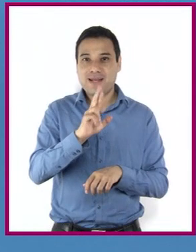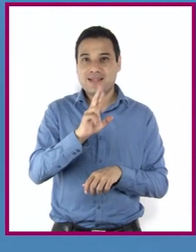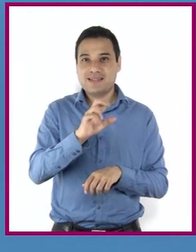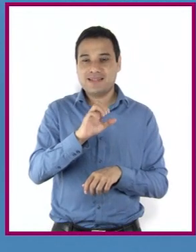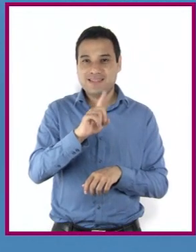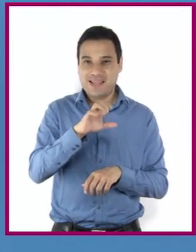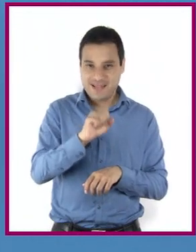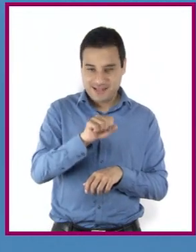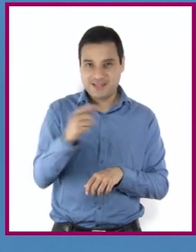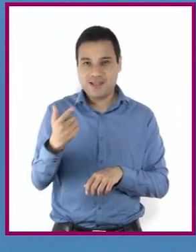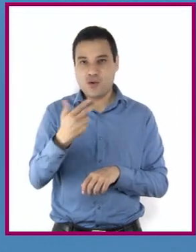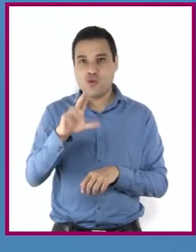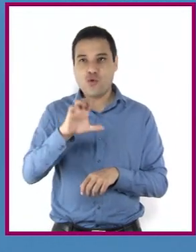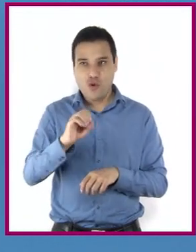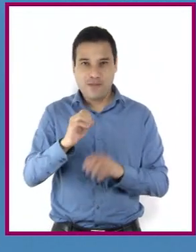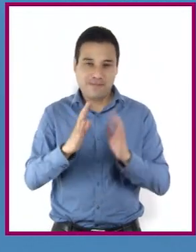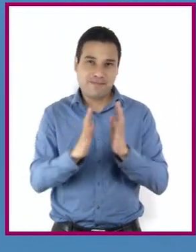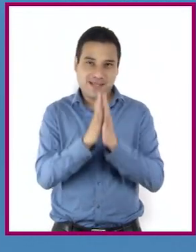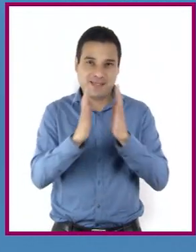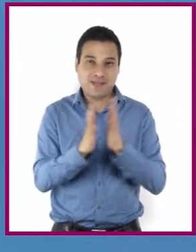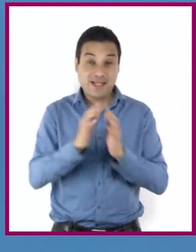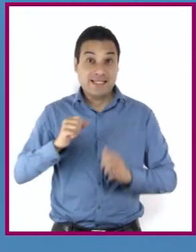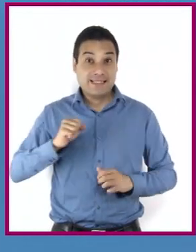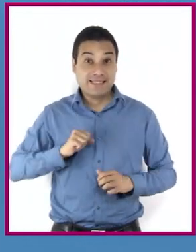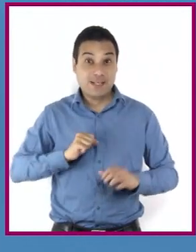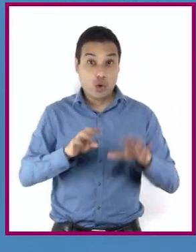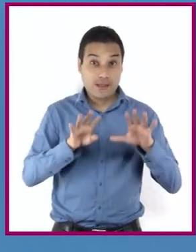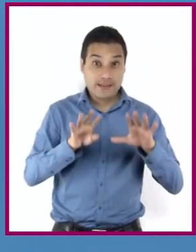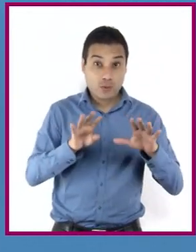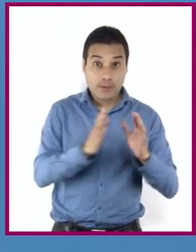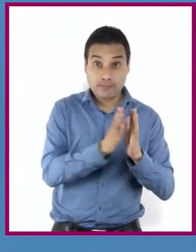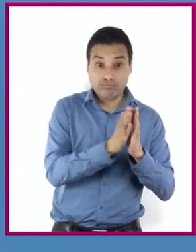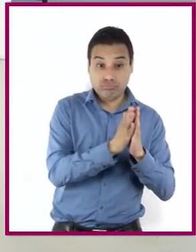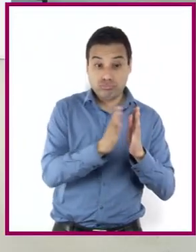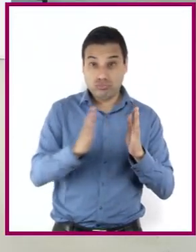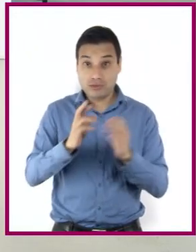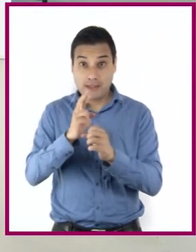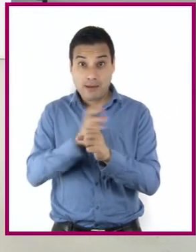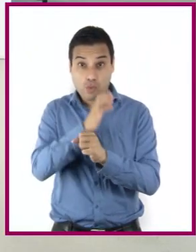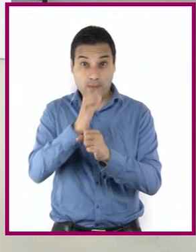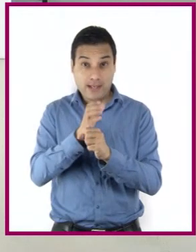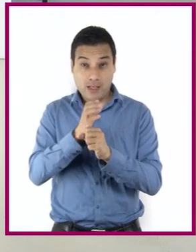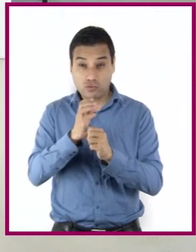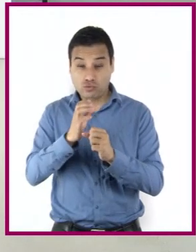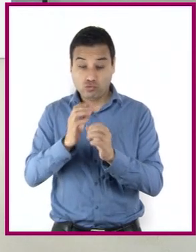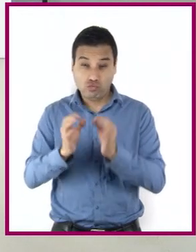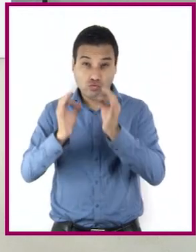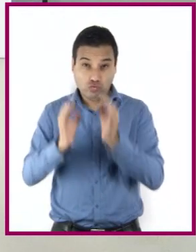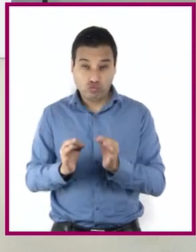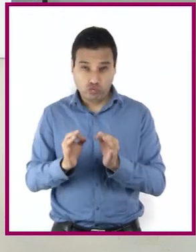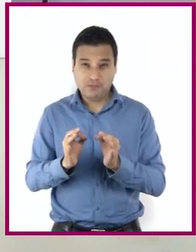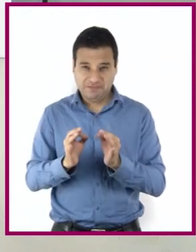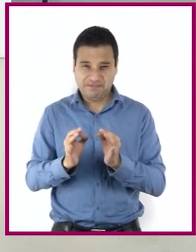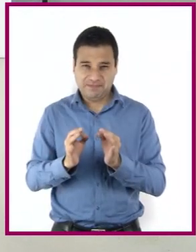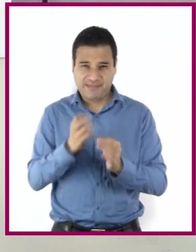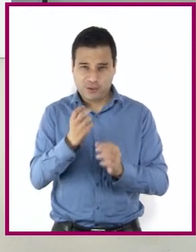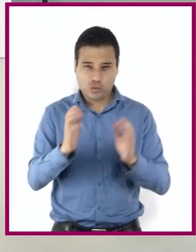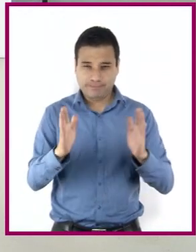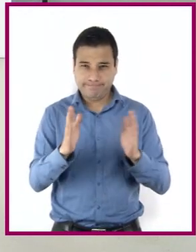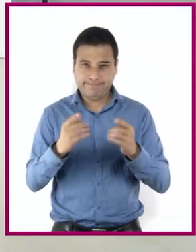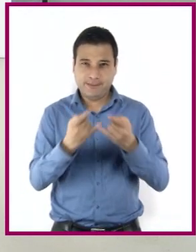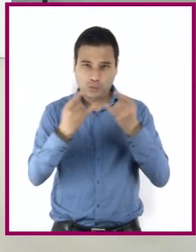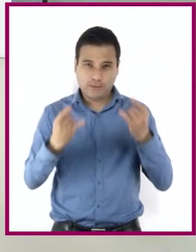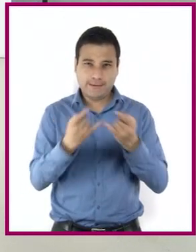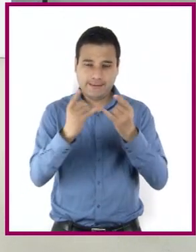Juntos transitaremos desde el inicio del siglo XIX hasta el fin de la República restaurada. Yo soy Miguel Delgado y hoy estaré acompañado